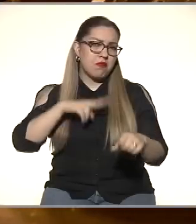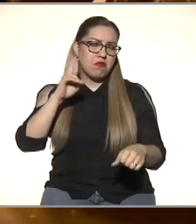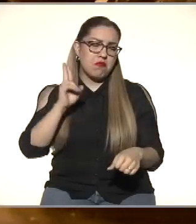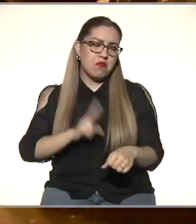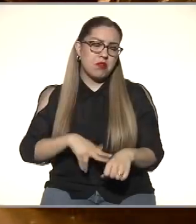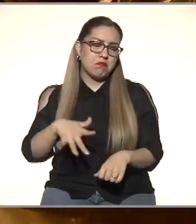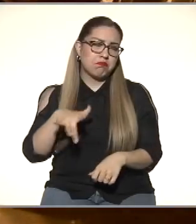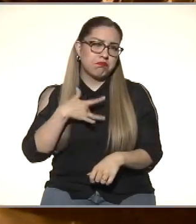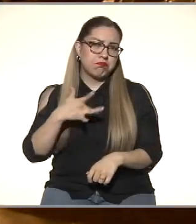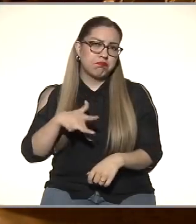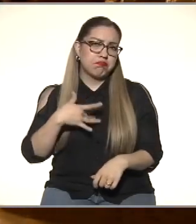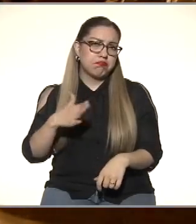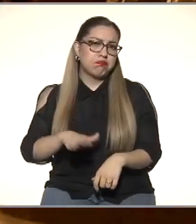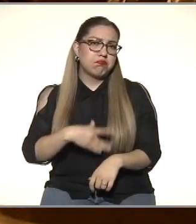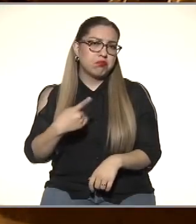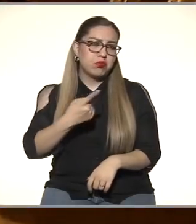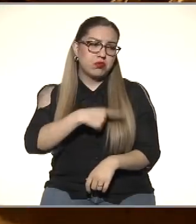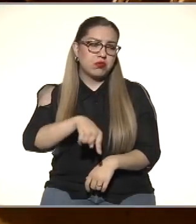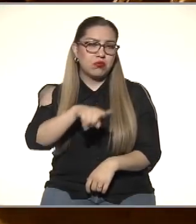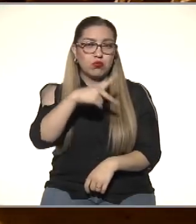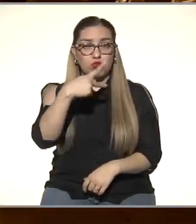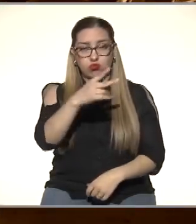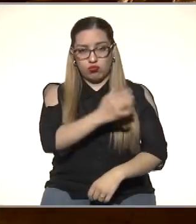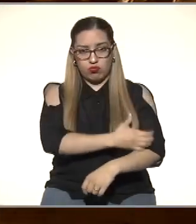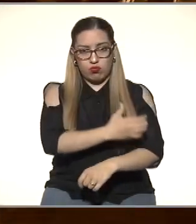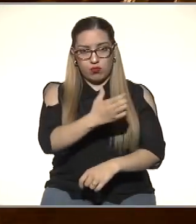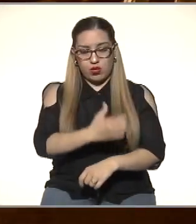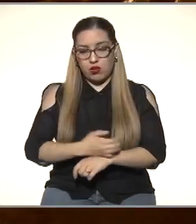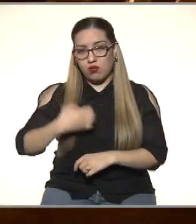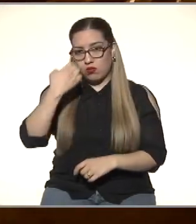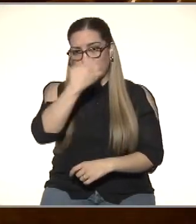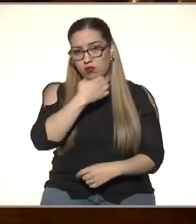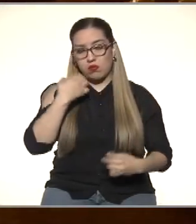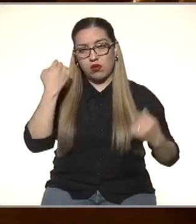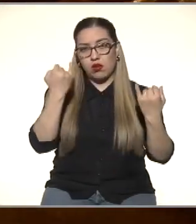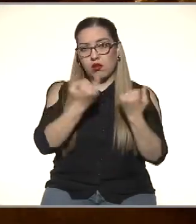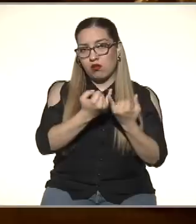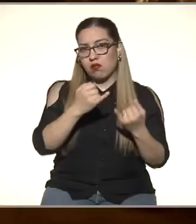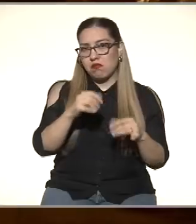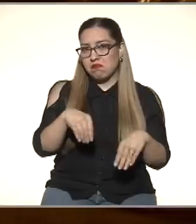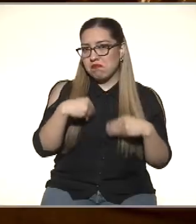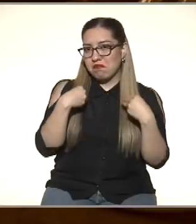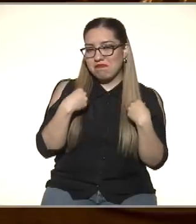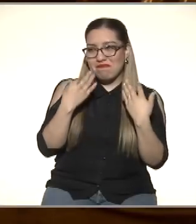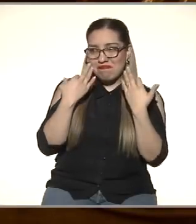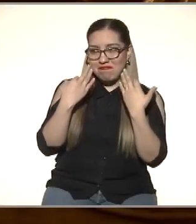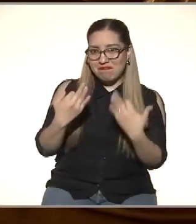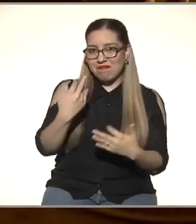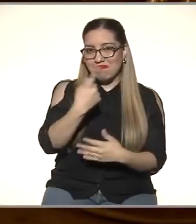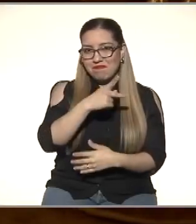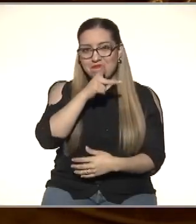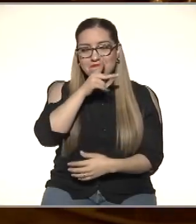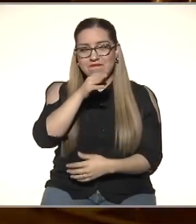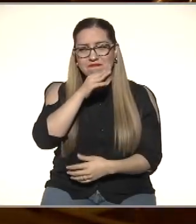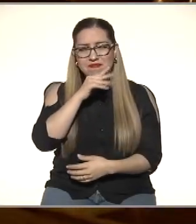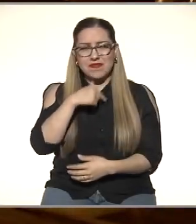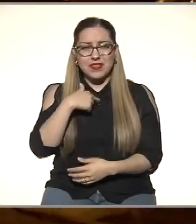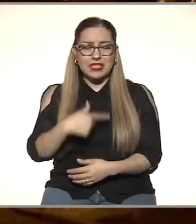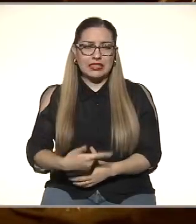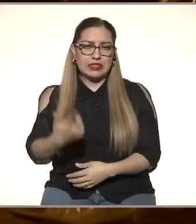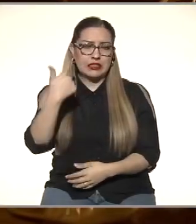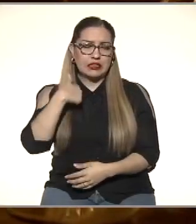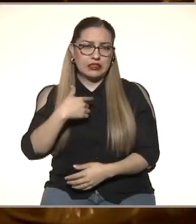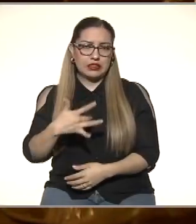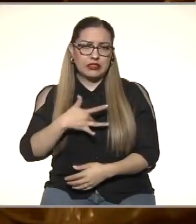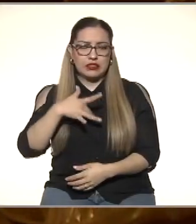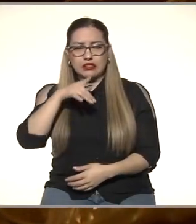compañeros ya lo viven así. A mí lo que sí me preocupaba más bien era cómo creciera el hecho